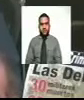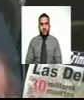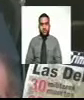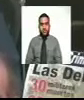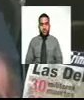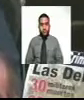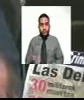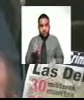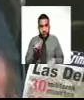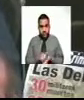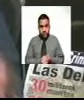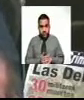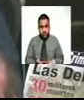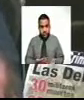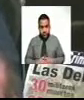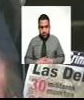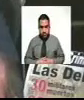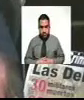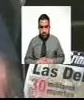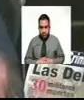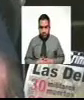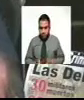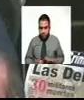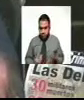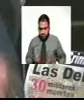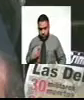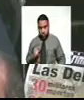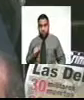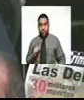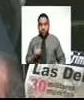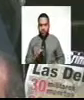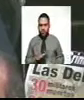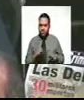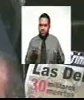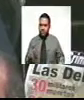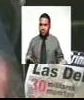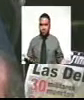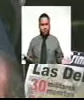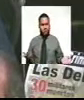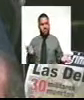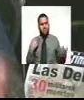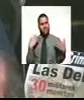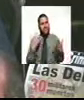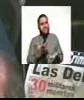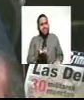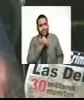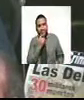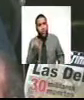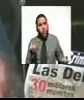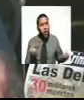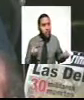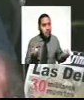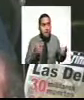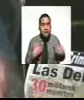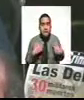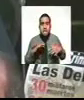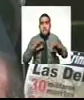De hecho, no pude ni siquiera impugnar una sola mesa. Quedé ciego en las elecciones.